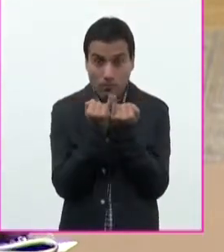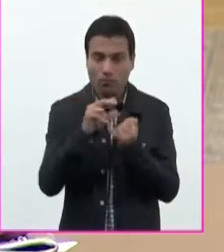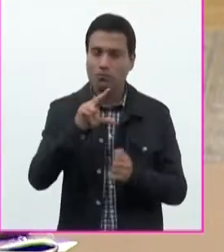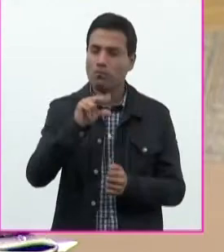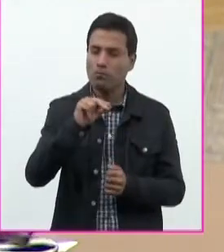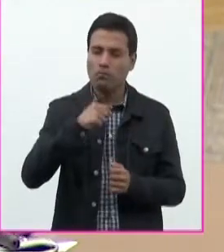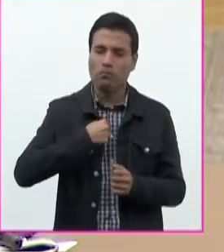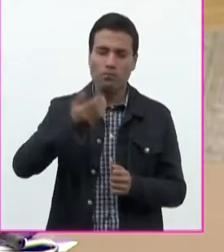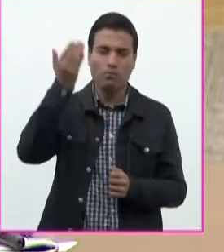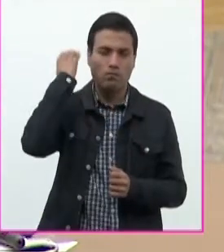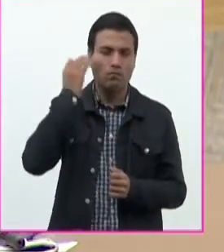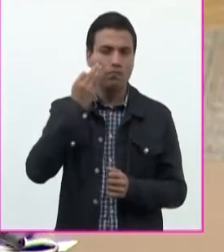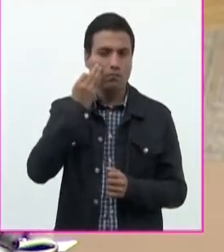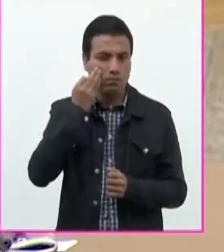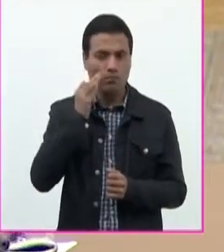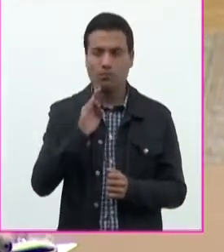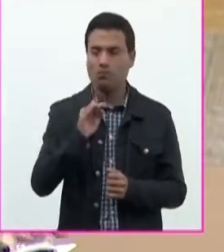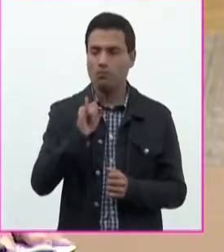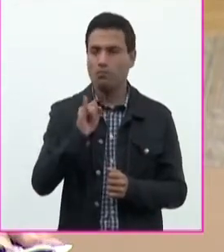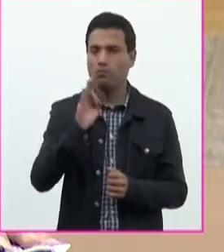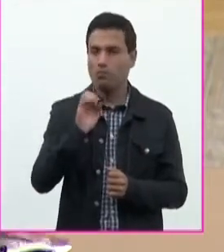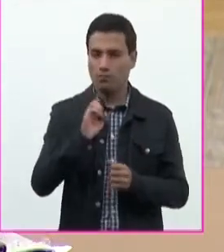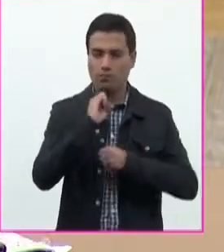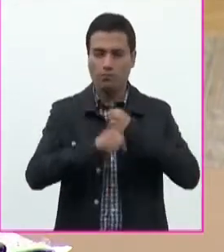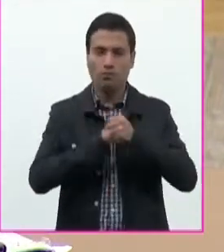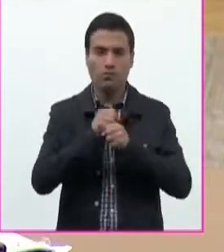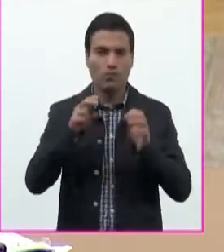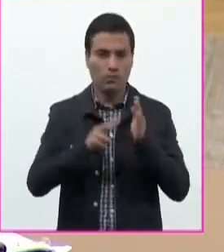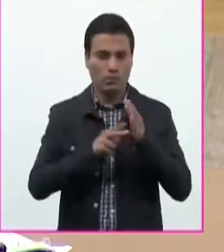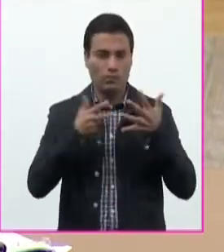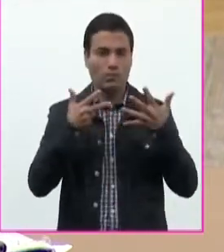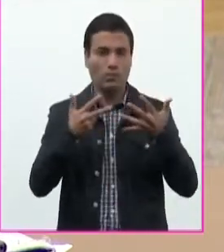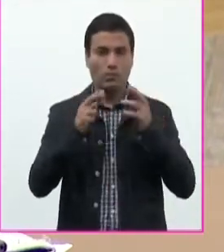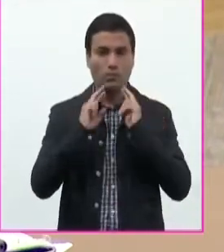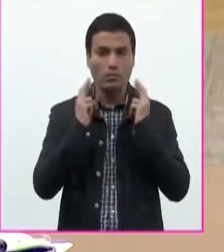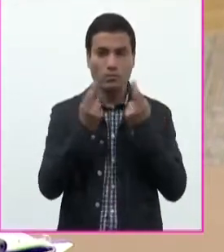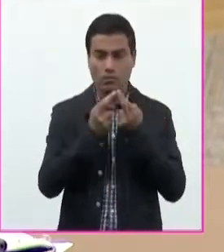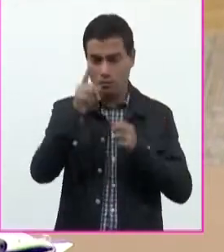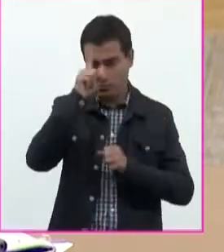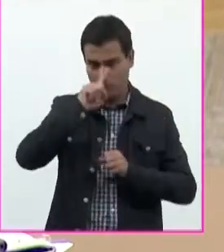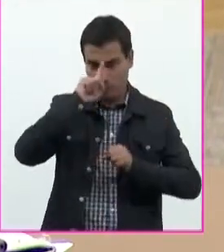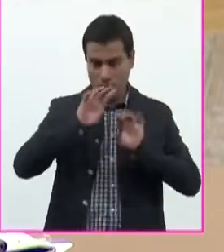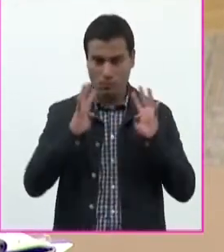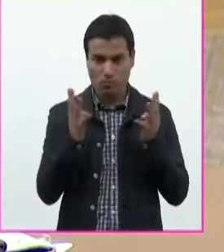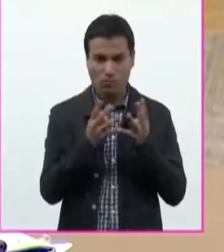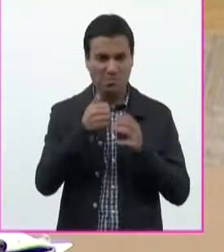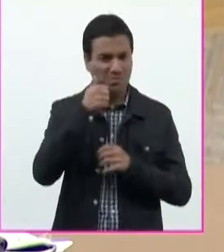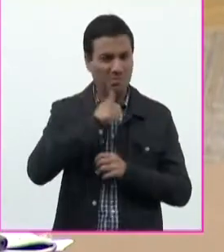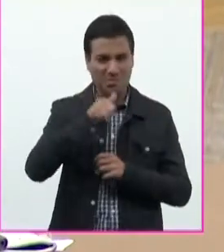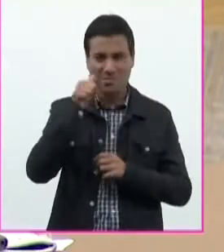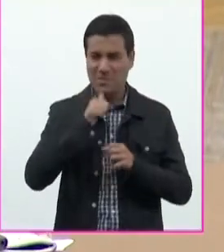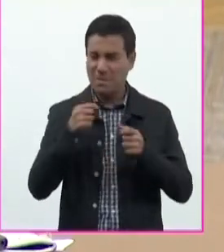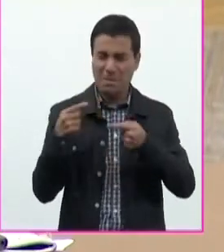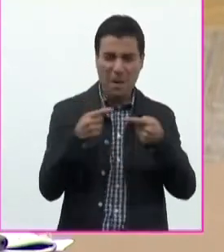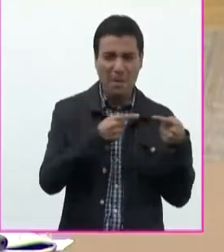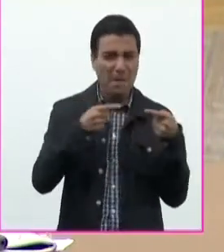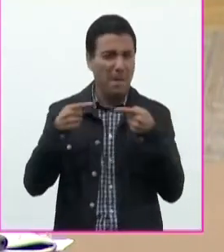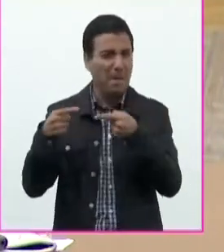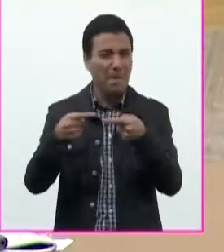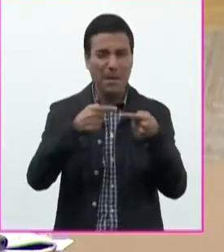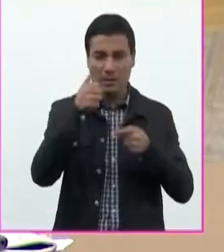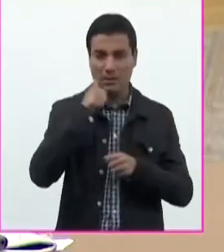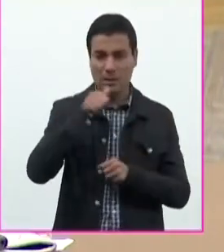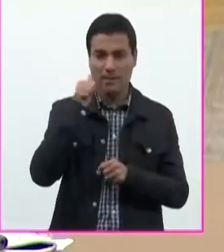ver el IFE después de 2008, y bueno, las sesiones del Consejo eran prácticamente batallas campales entre consejeros y partidos políticos.